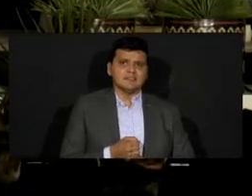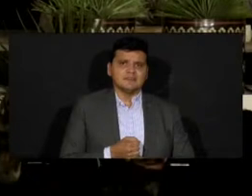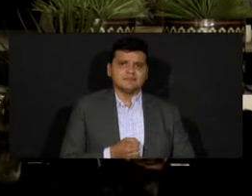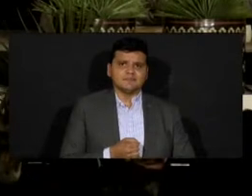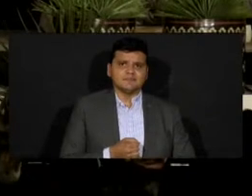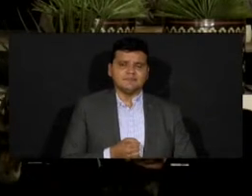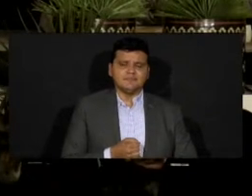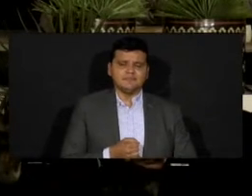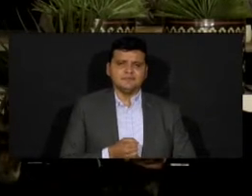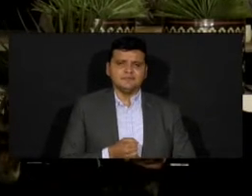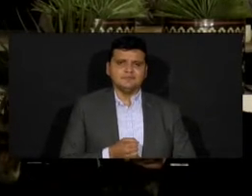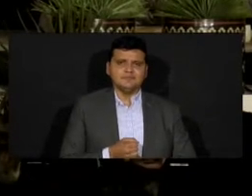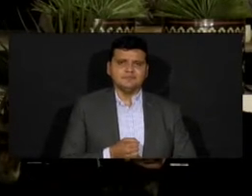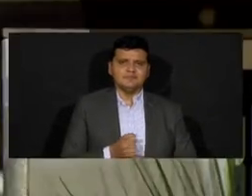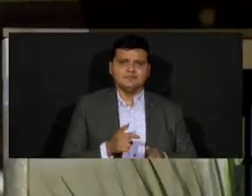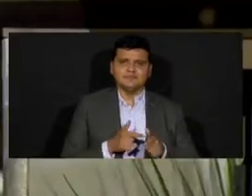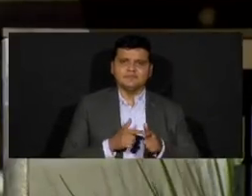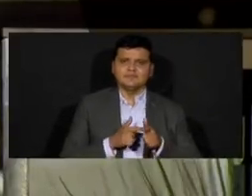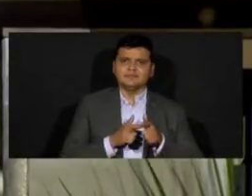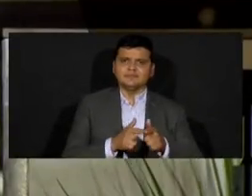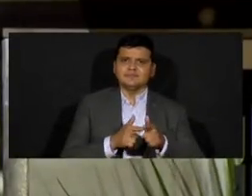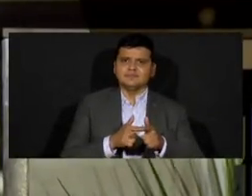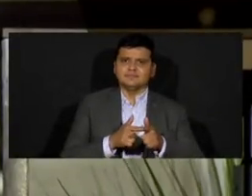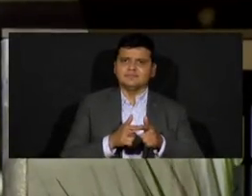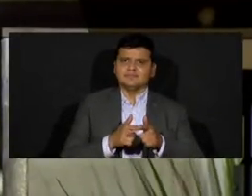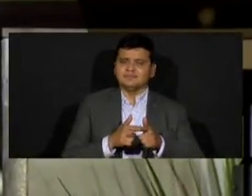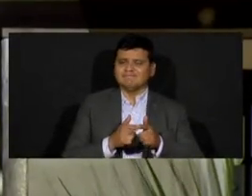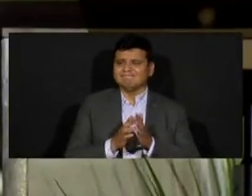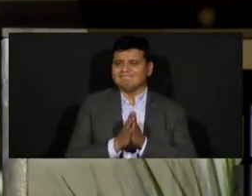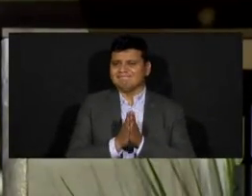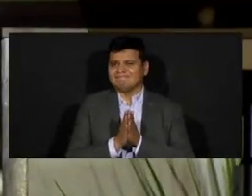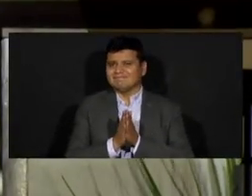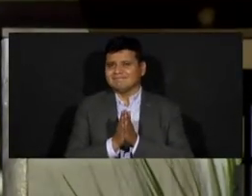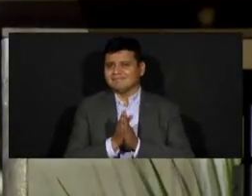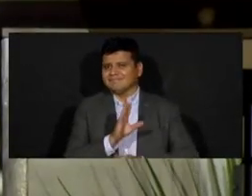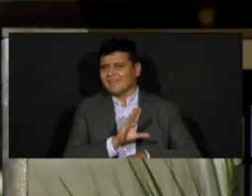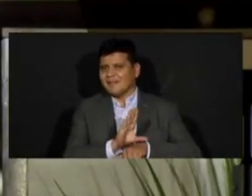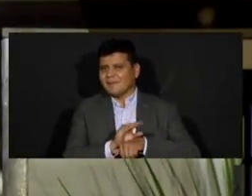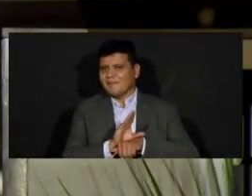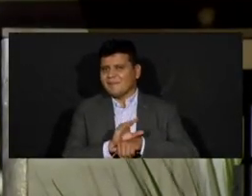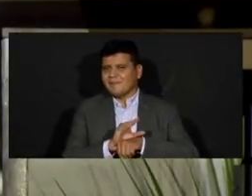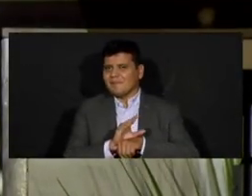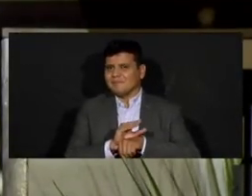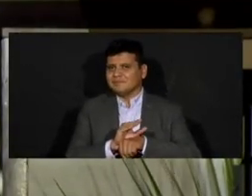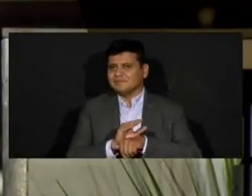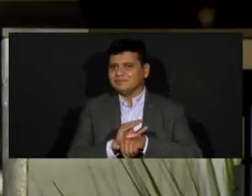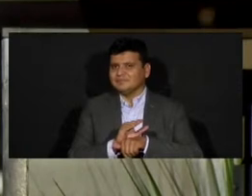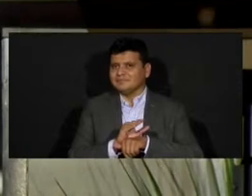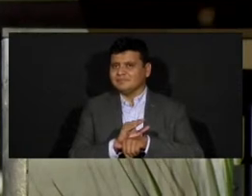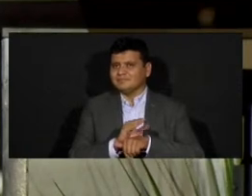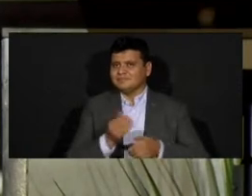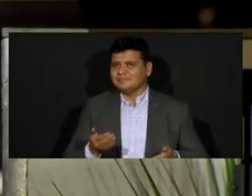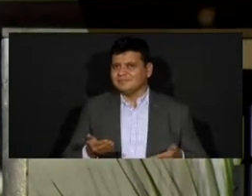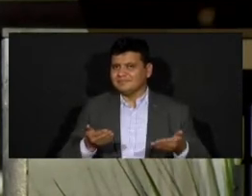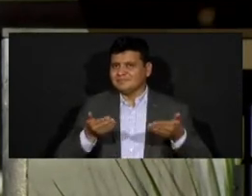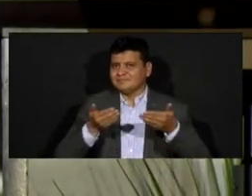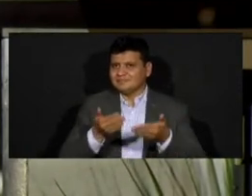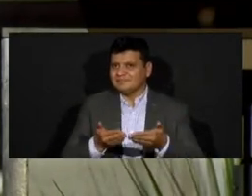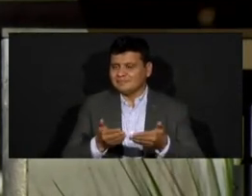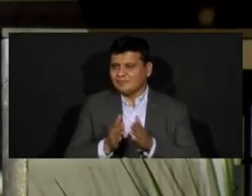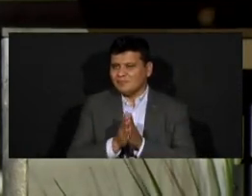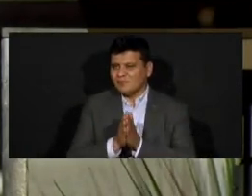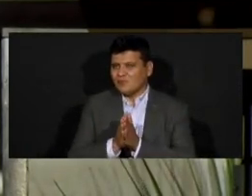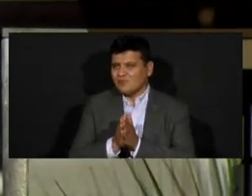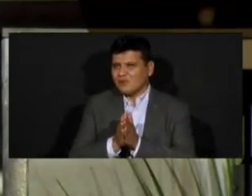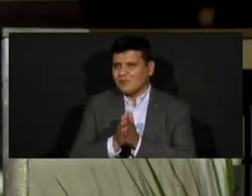A continuación, me permito proponer al Pleno la integración de una comisión especial